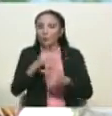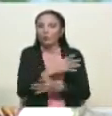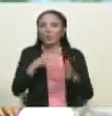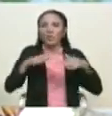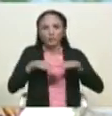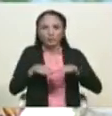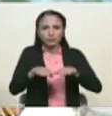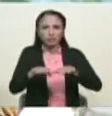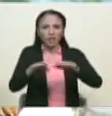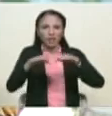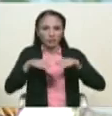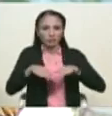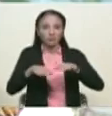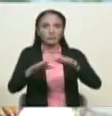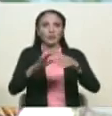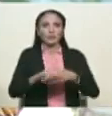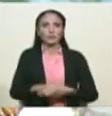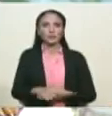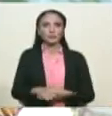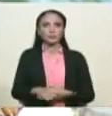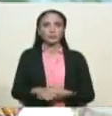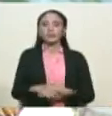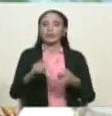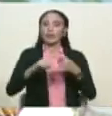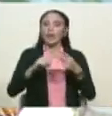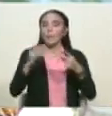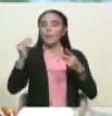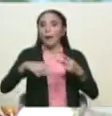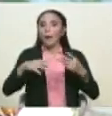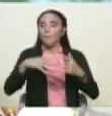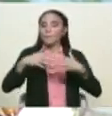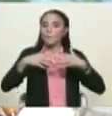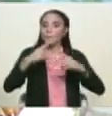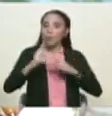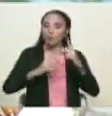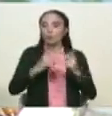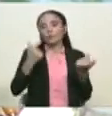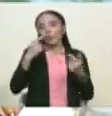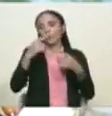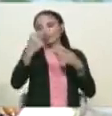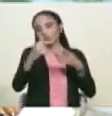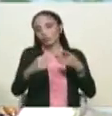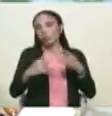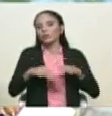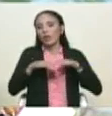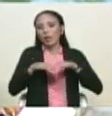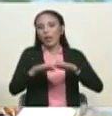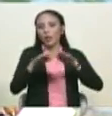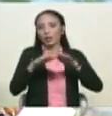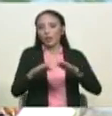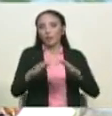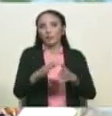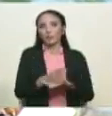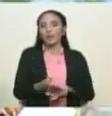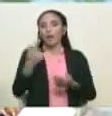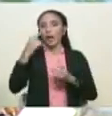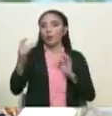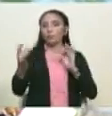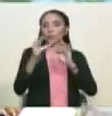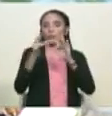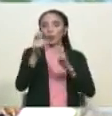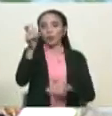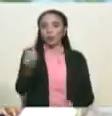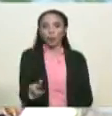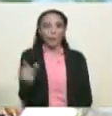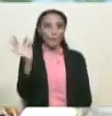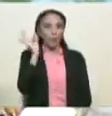textil. Una empresa socialista de producción textil. Vamos a darle el pase a la compañera